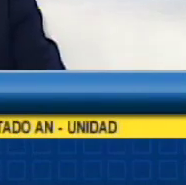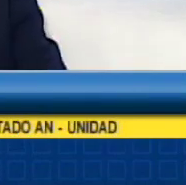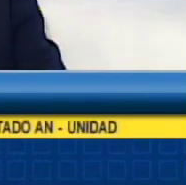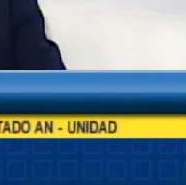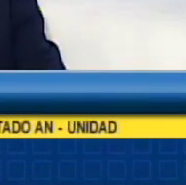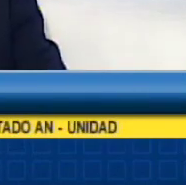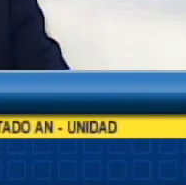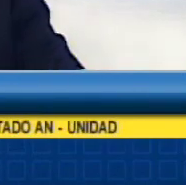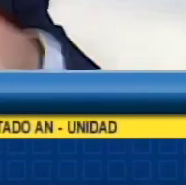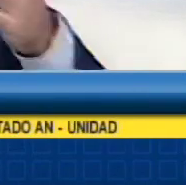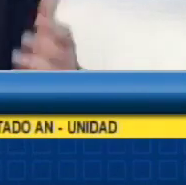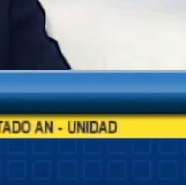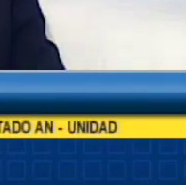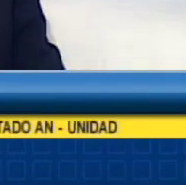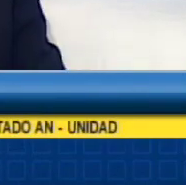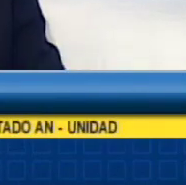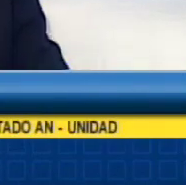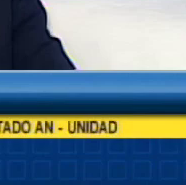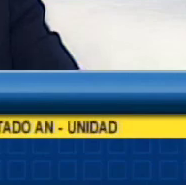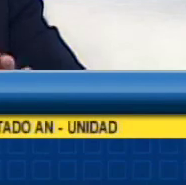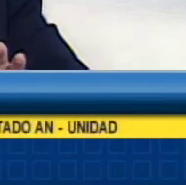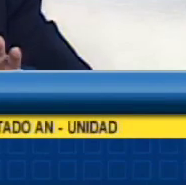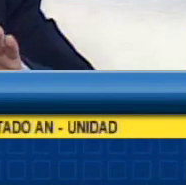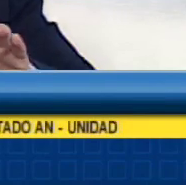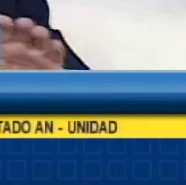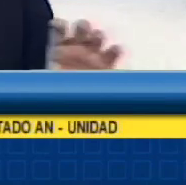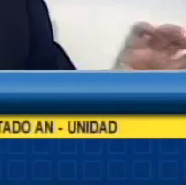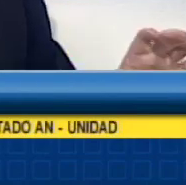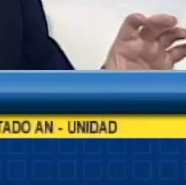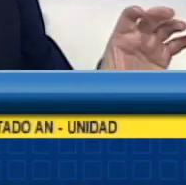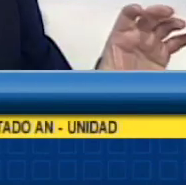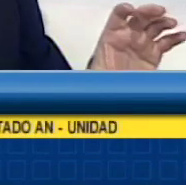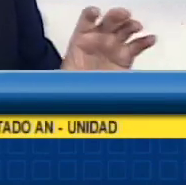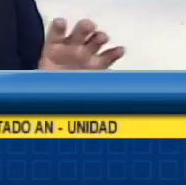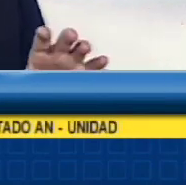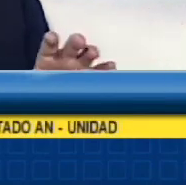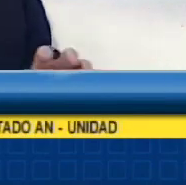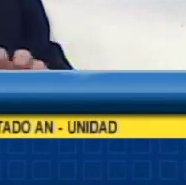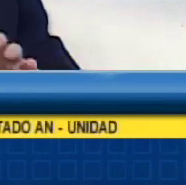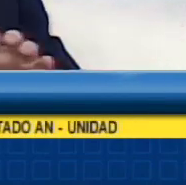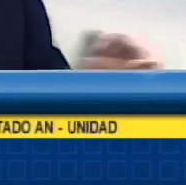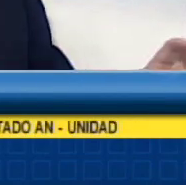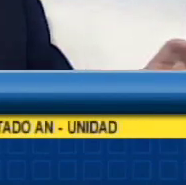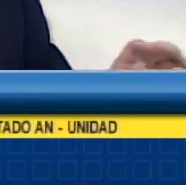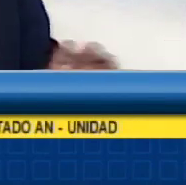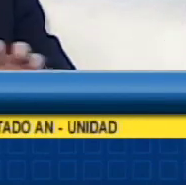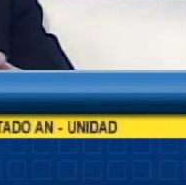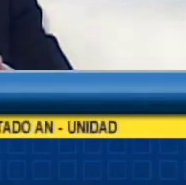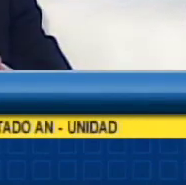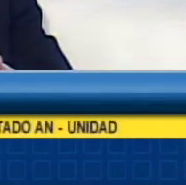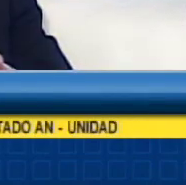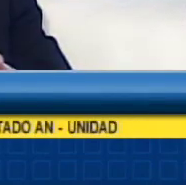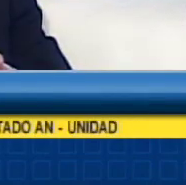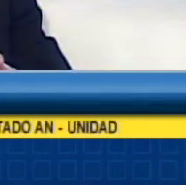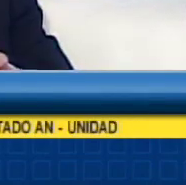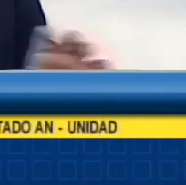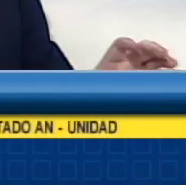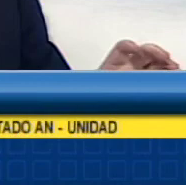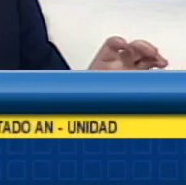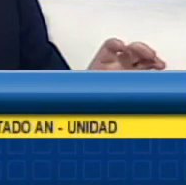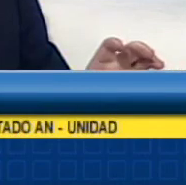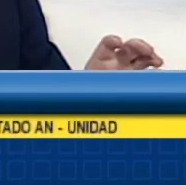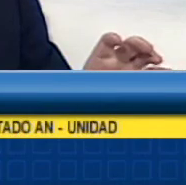los dirigentes políticos, insultan a los comerciantes. Hay que desarmar el discurso del odio y del discurso